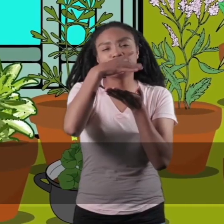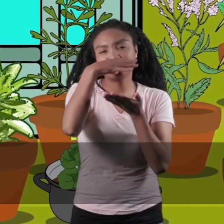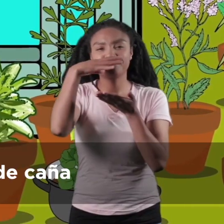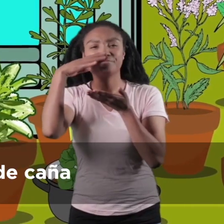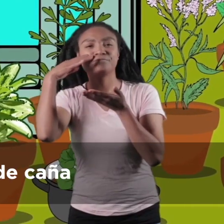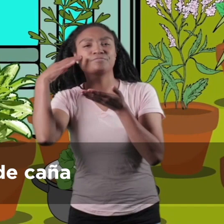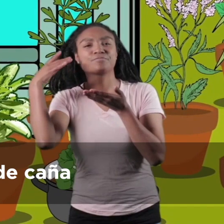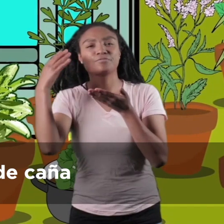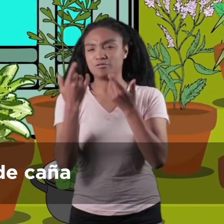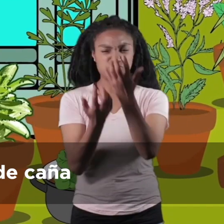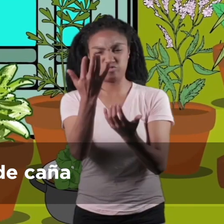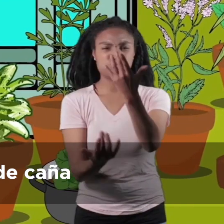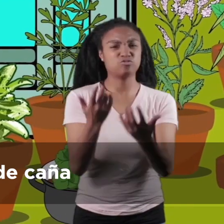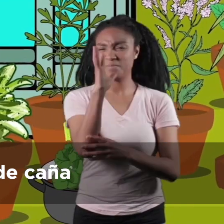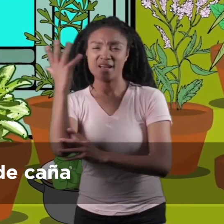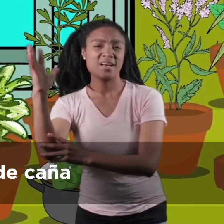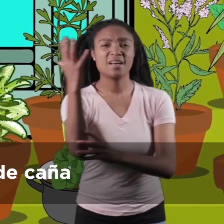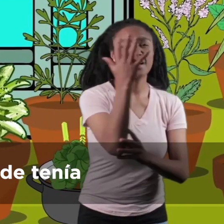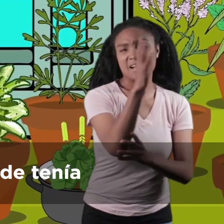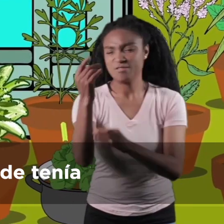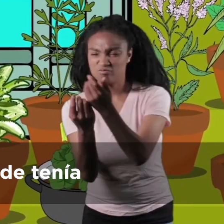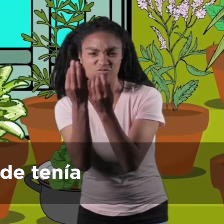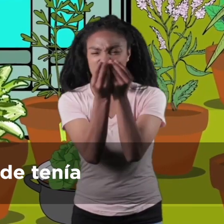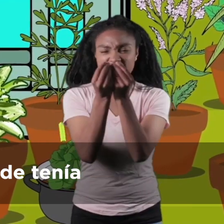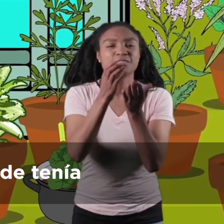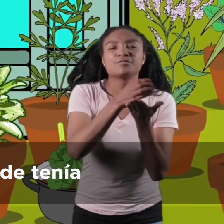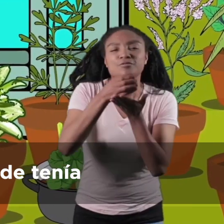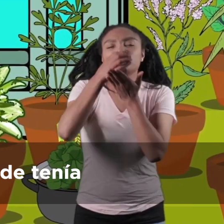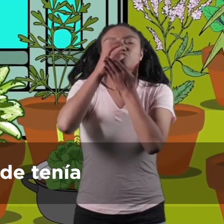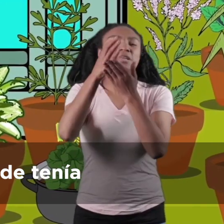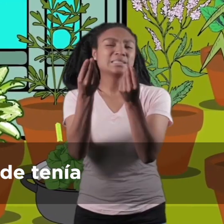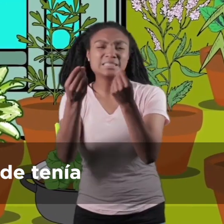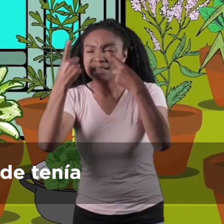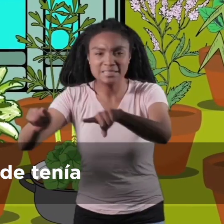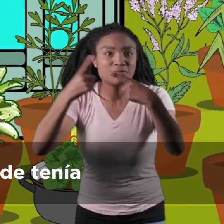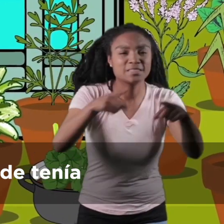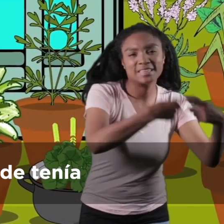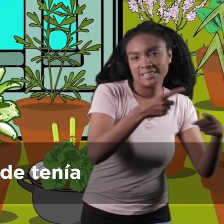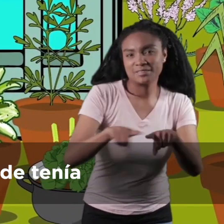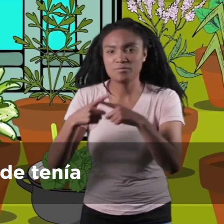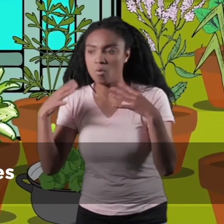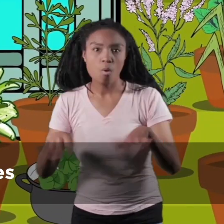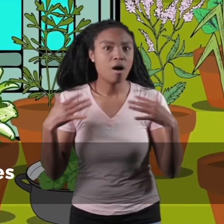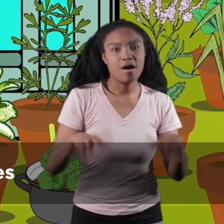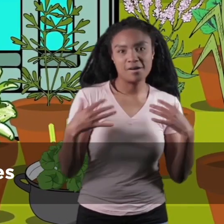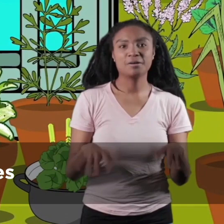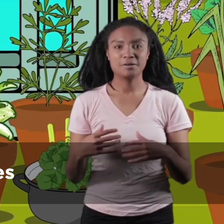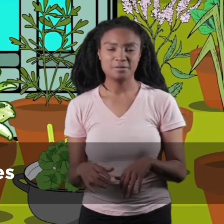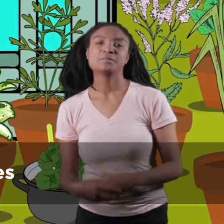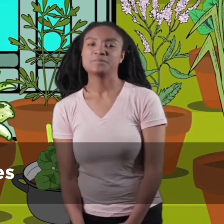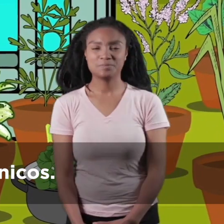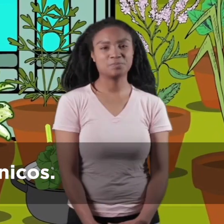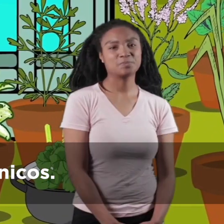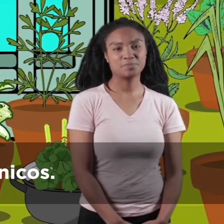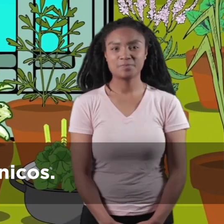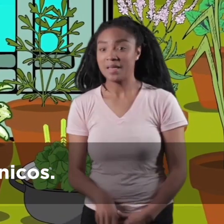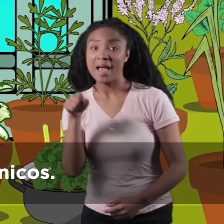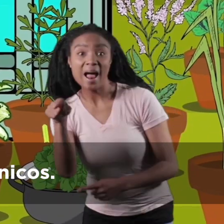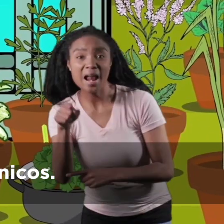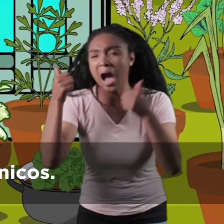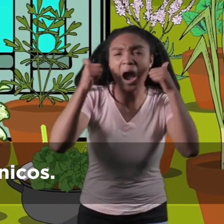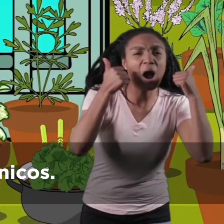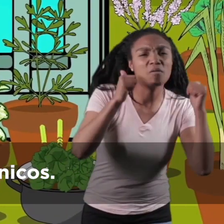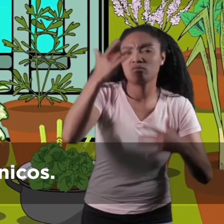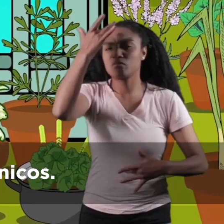abuela habitaban en una vivienda de caña guadúa de 2 pisos, en donde tenía variedad de recipientes con tierra